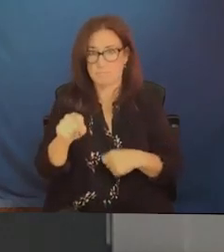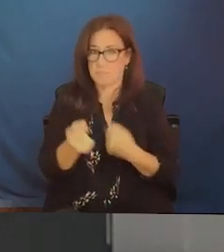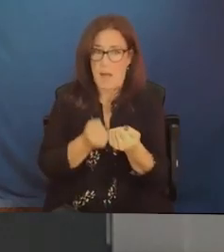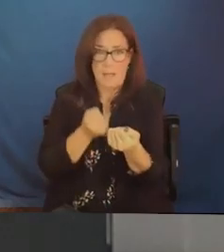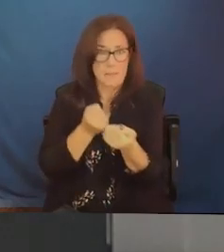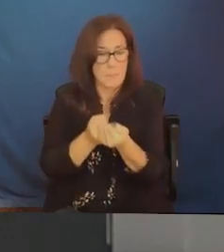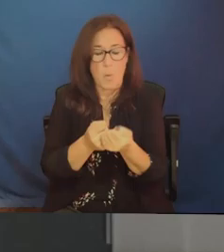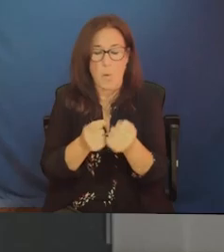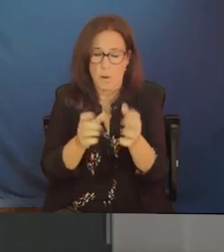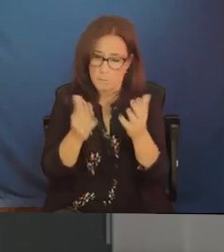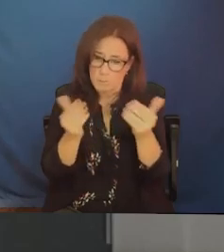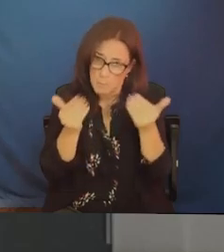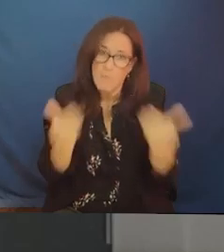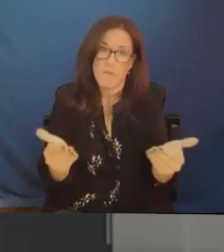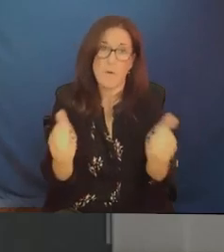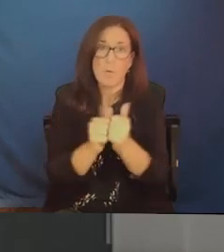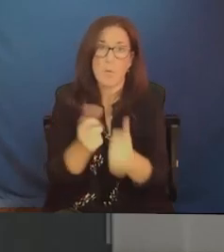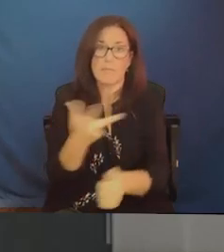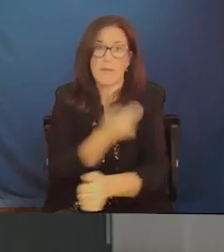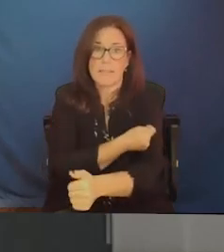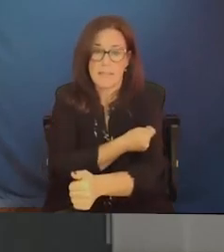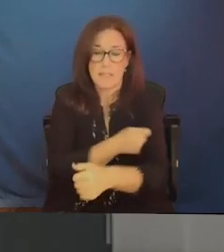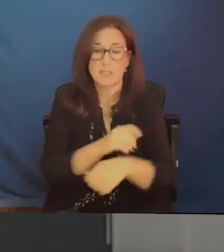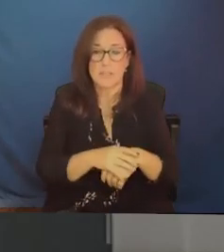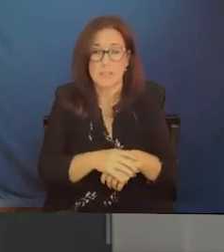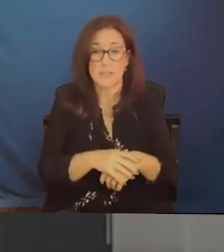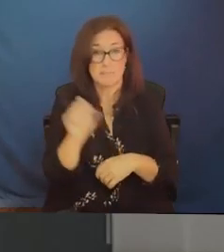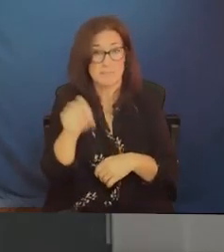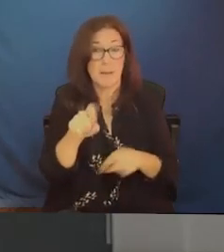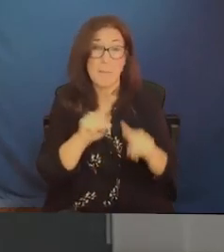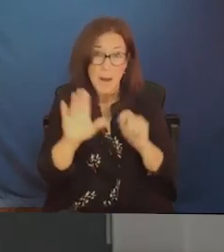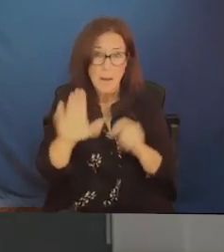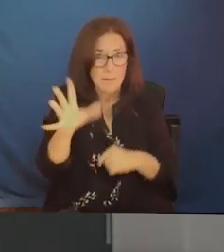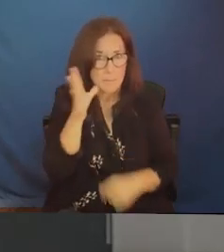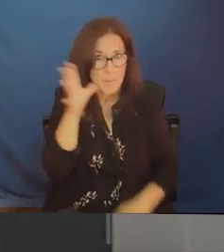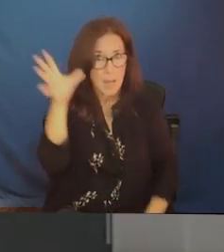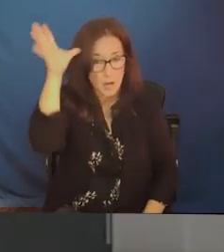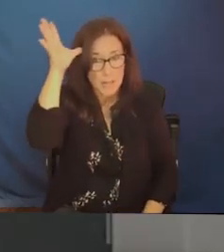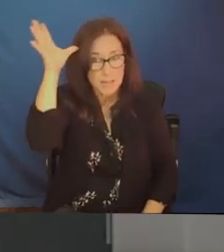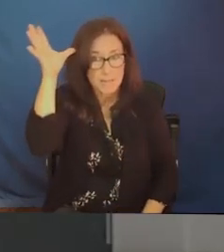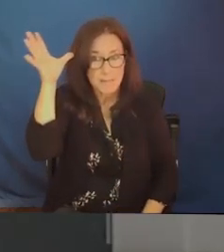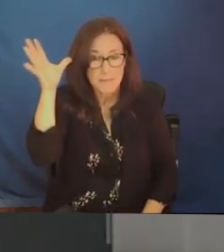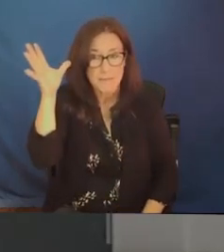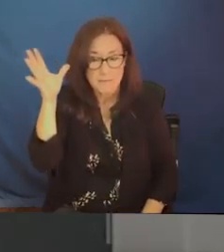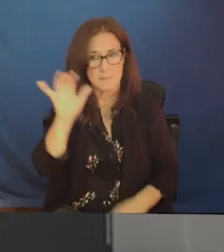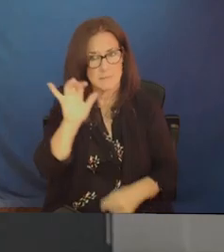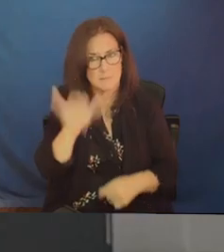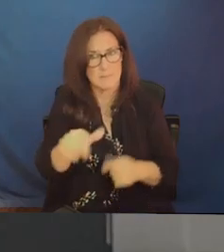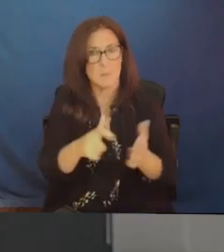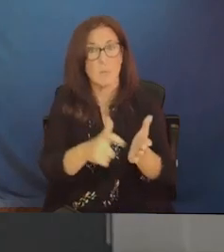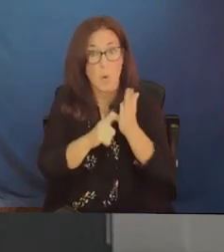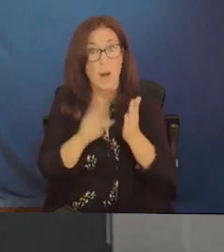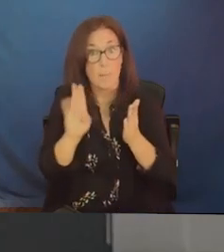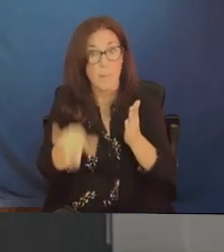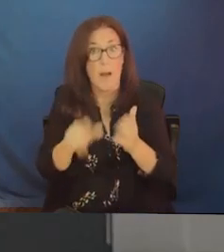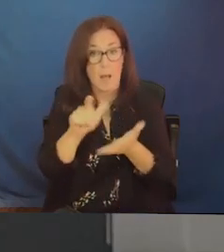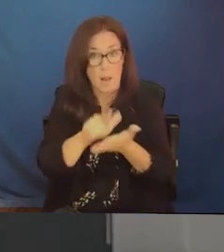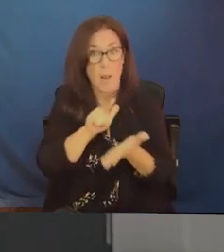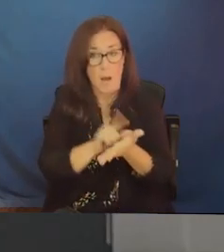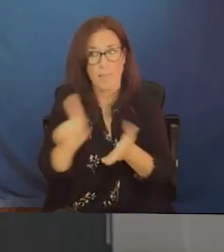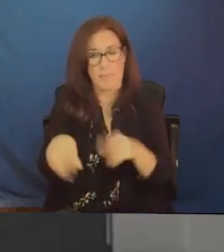de que sigamos adelante pero necesito aclarar que absolutamente los papás se requiere por ley que den el